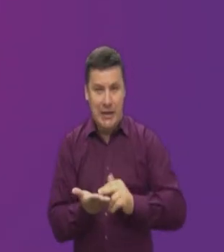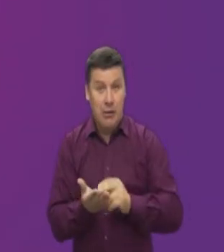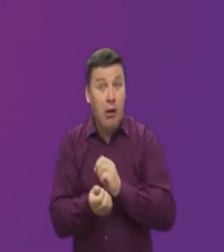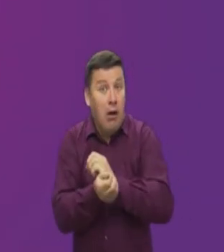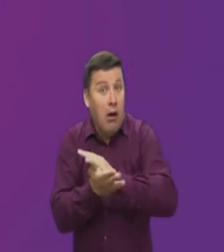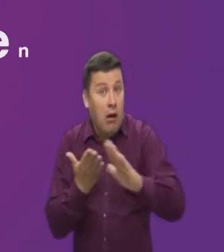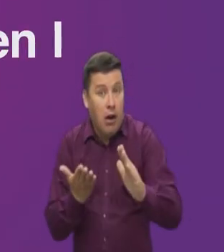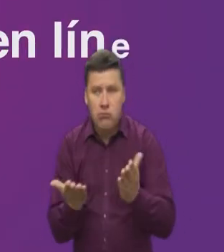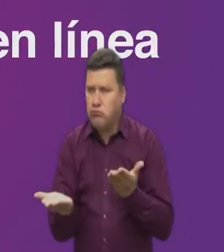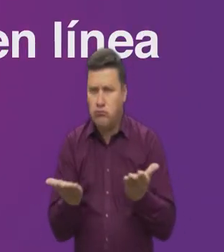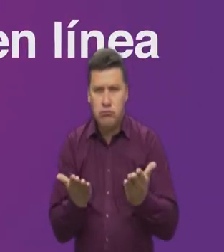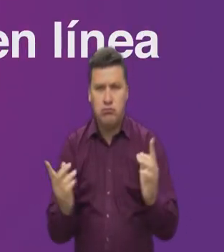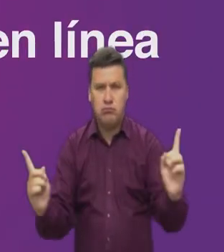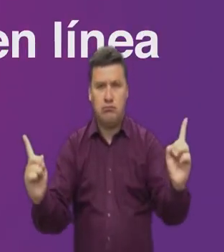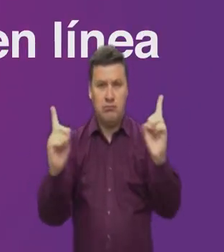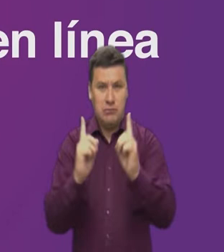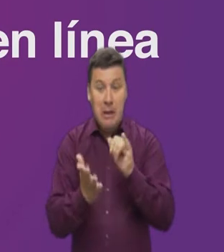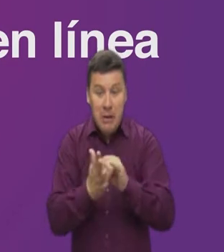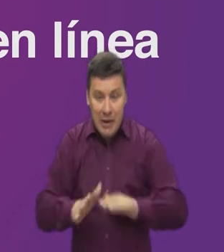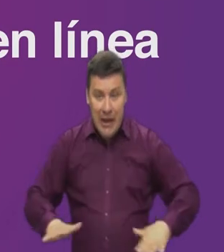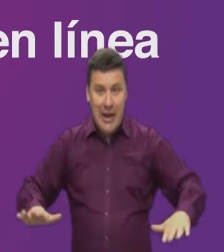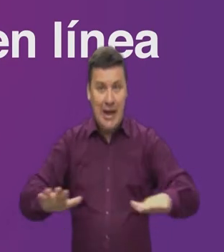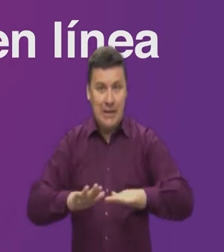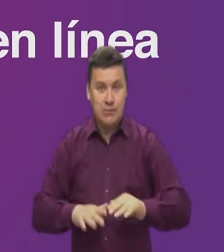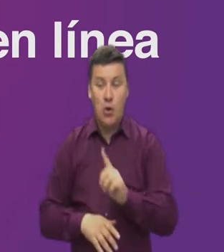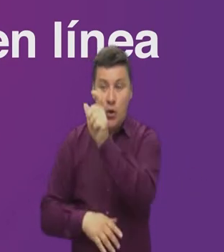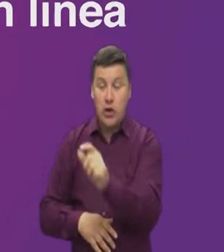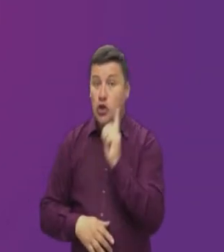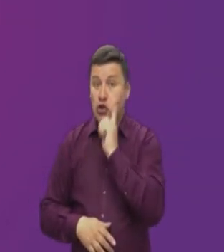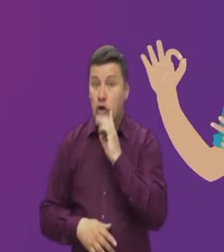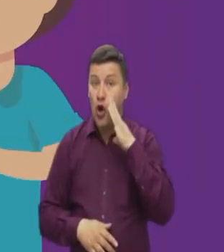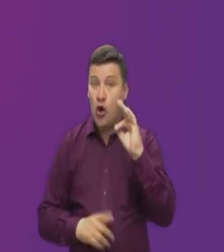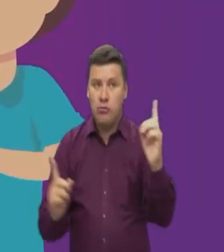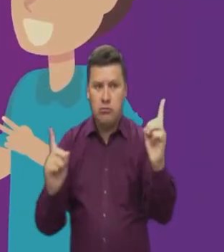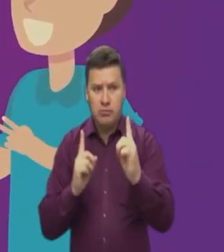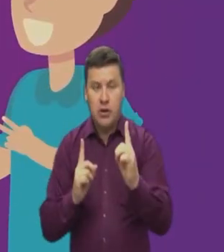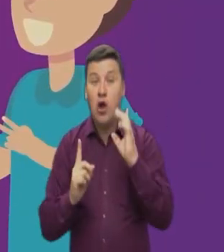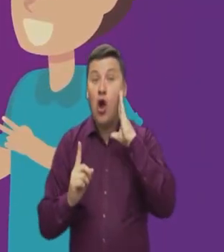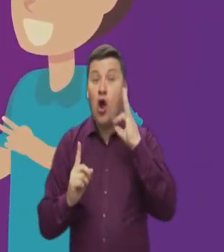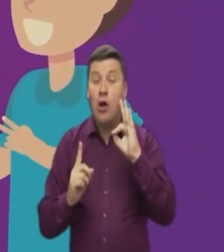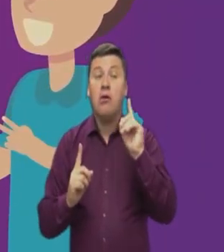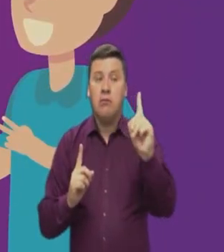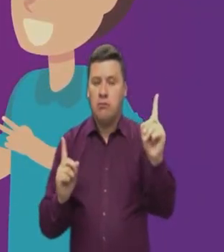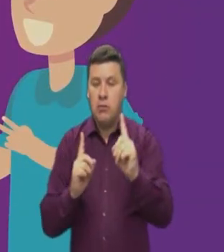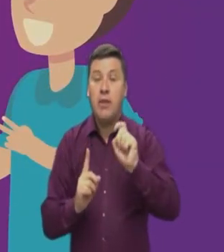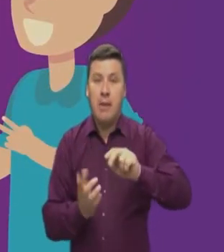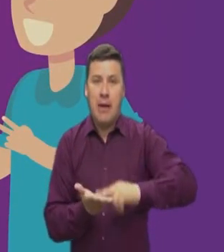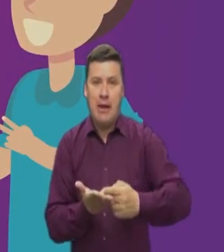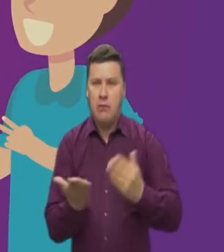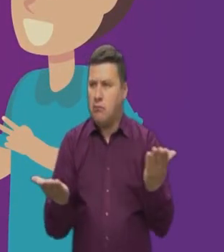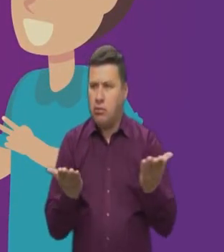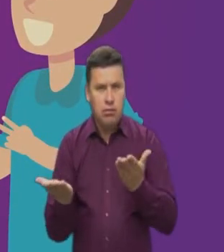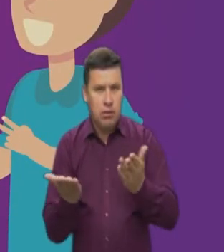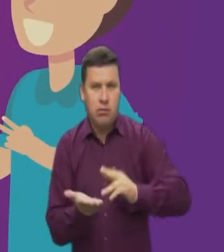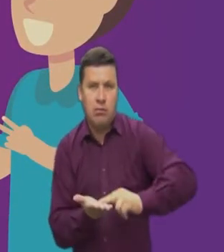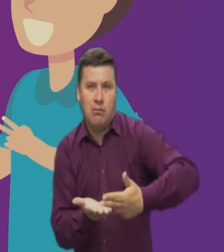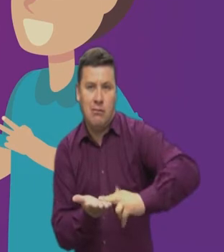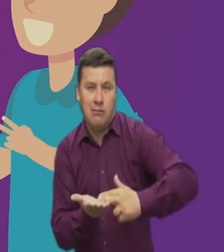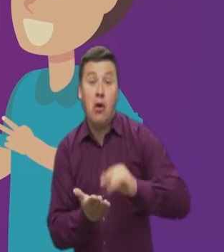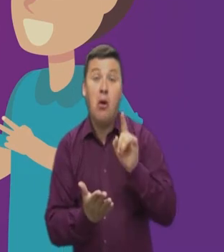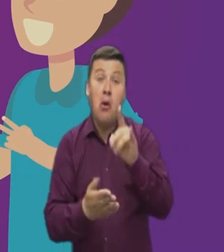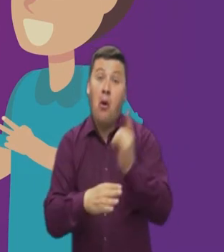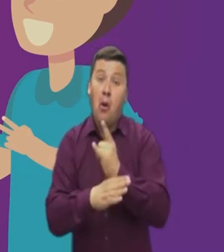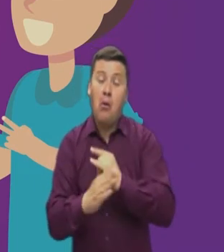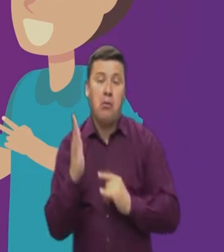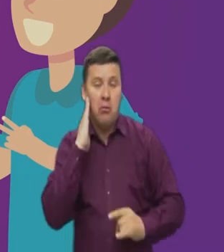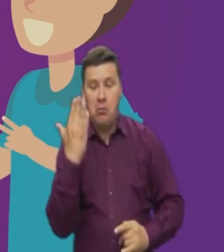de interpretación en línea gratuito donde reunimos en un mismo espacio a una persona sorda una oyente y un intérprete en línea